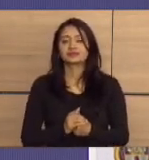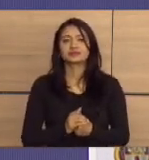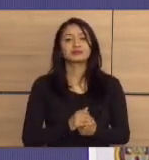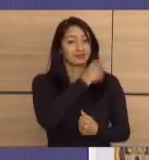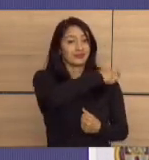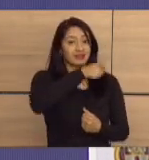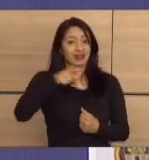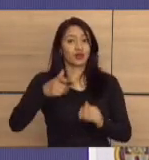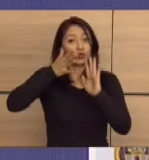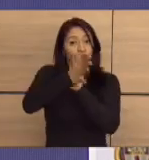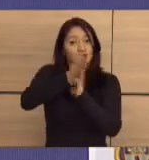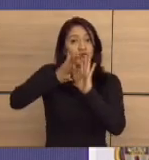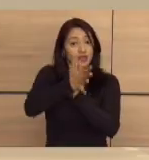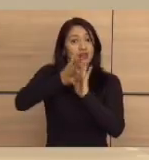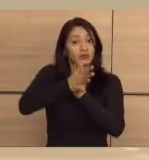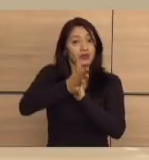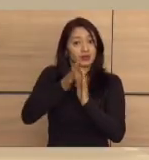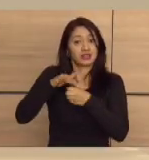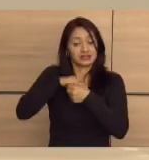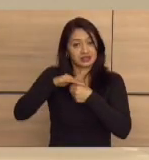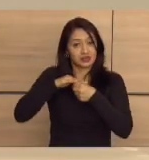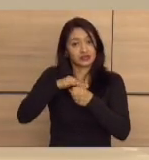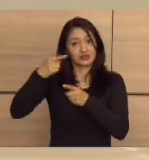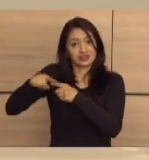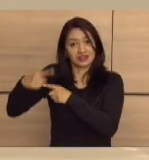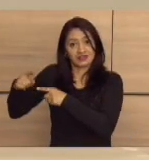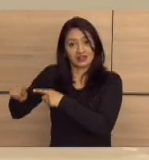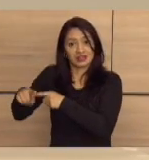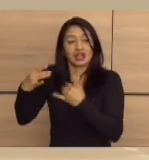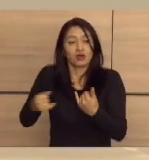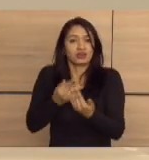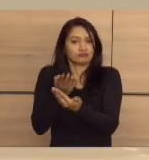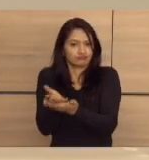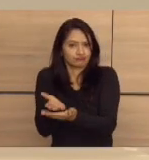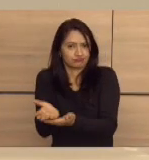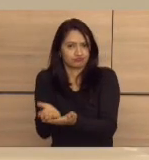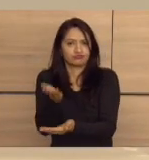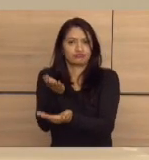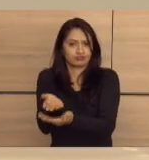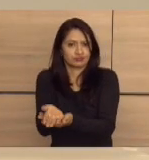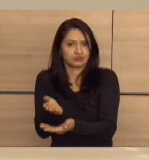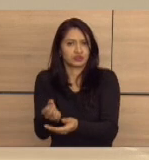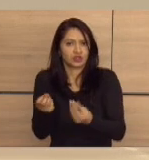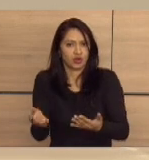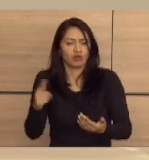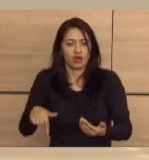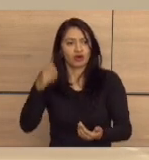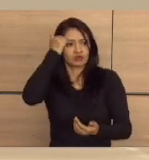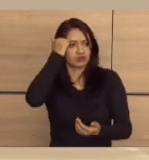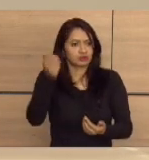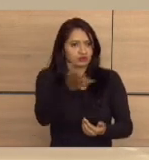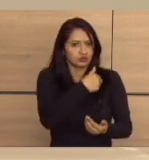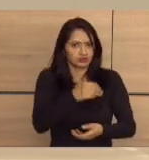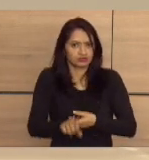muy rica y quisiéramos todos escuchar cuáles son esas recomendaciones, y estoy hablando allí de acompañamiento y formación docente, de